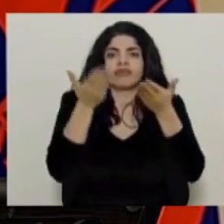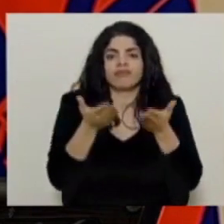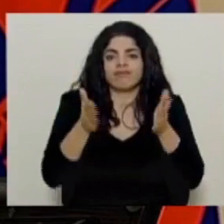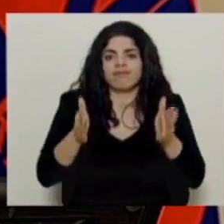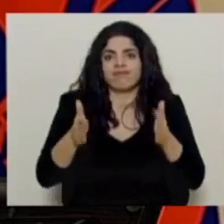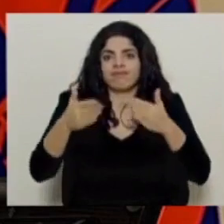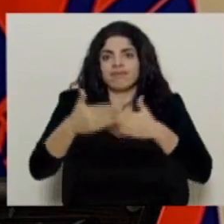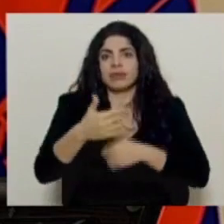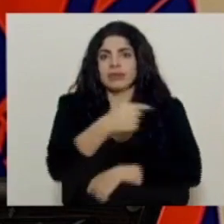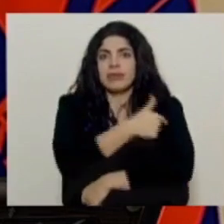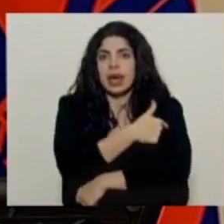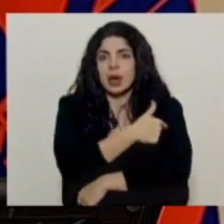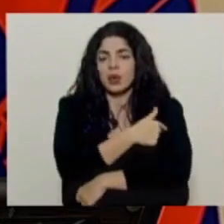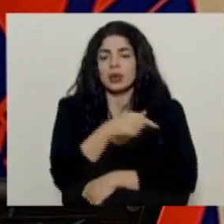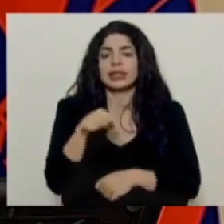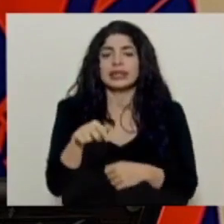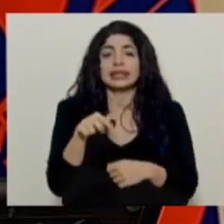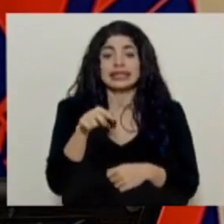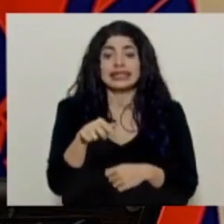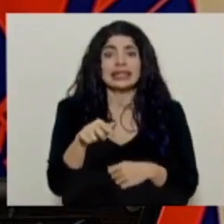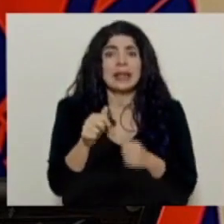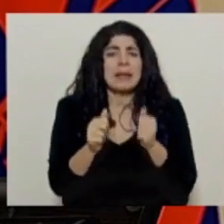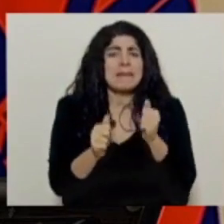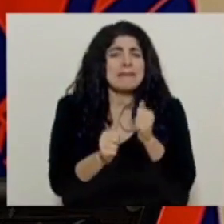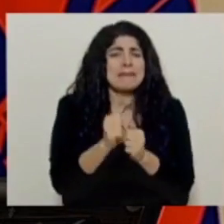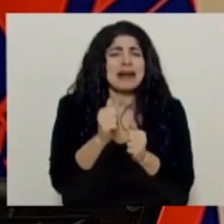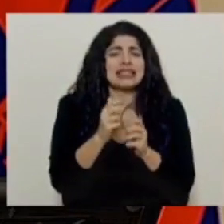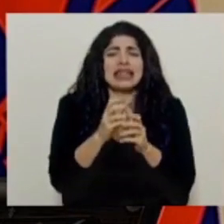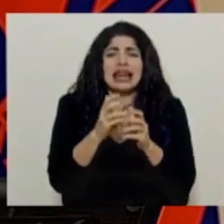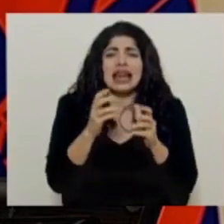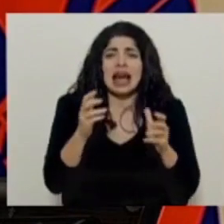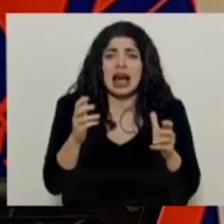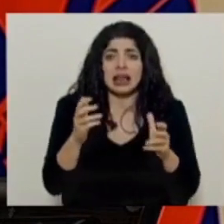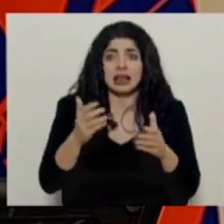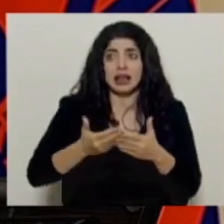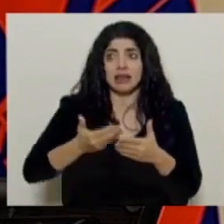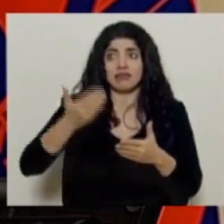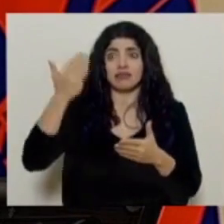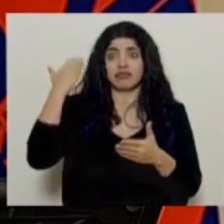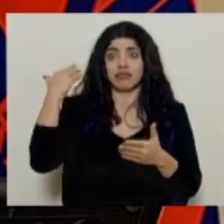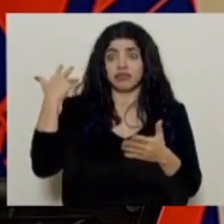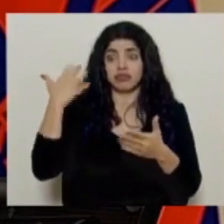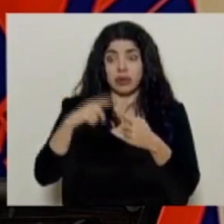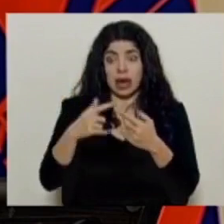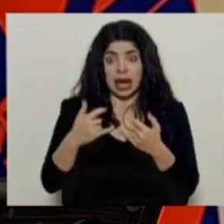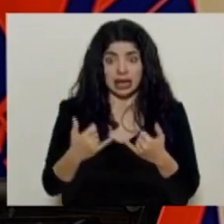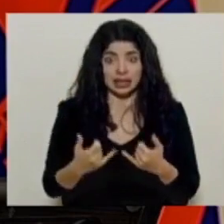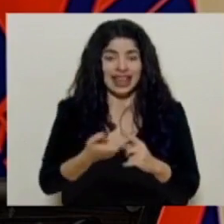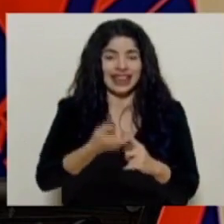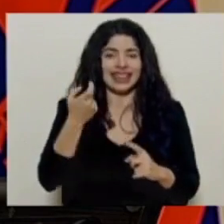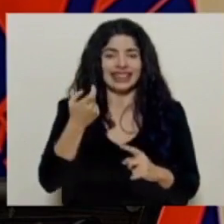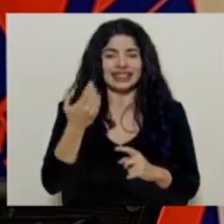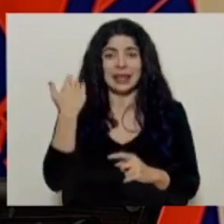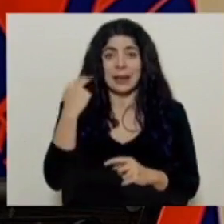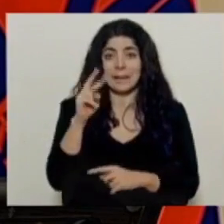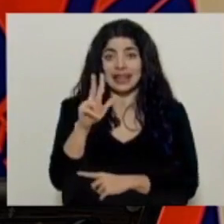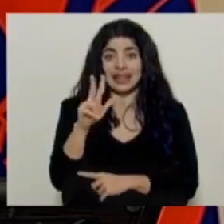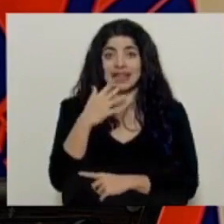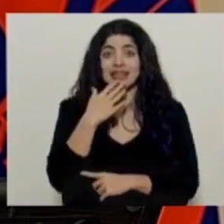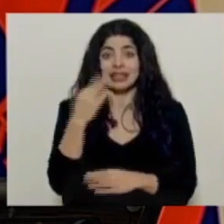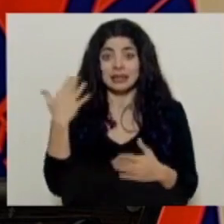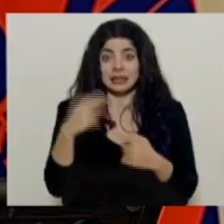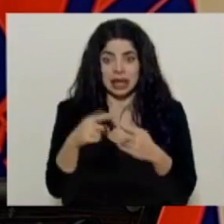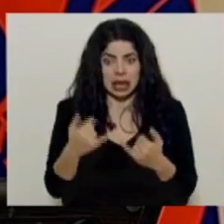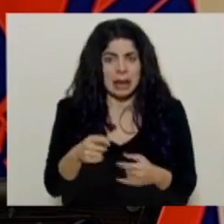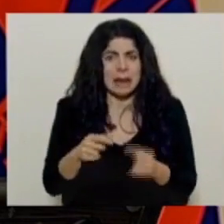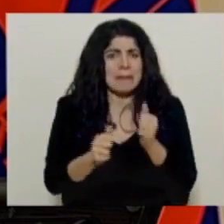un nuevo embarque. Es el más grande que se ha recibido hasta el momento, desde el día 23 de